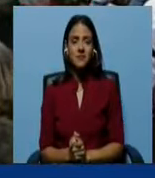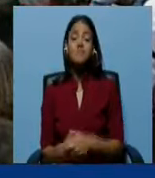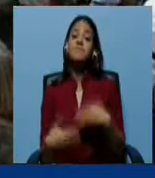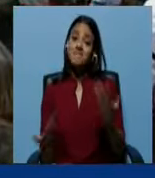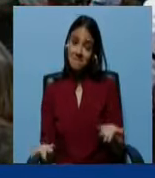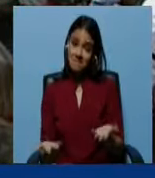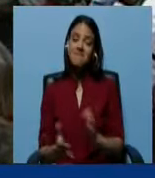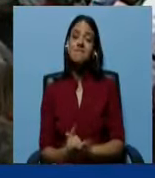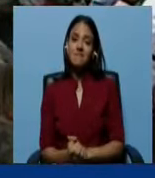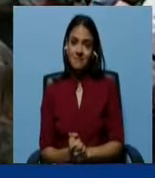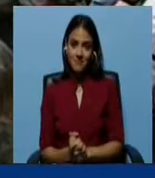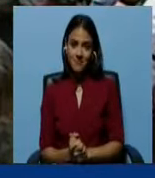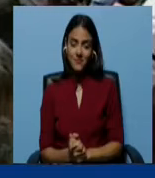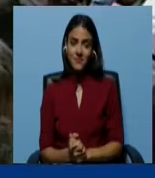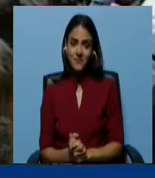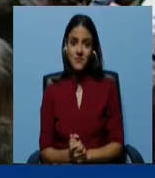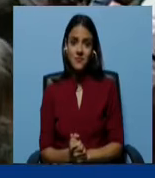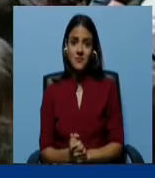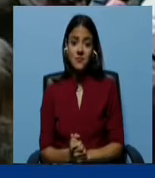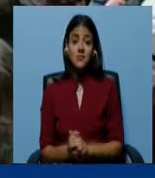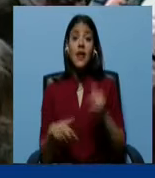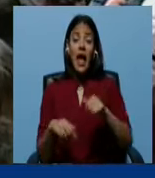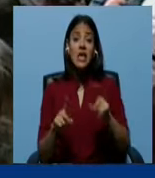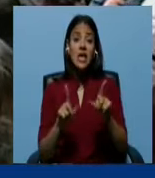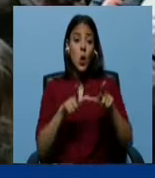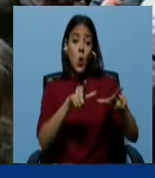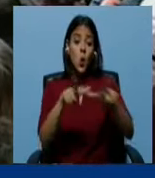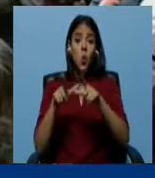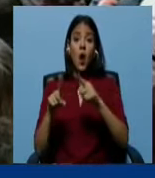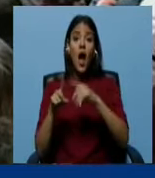Precisamente este Salón Boyacá,